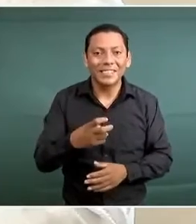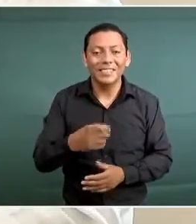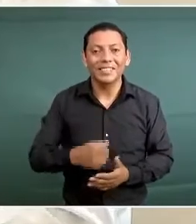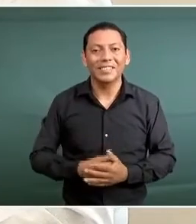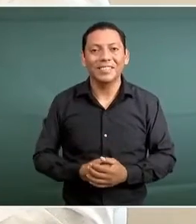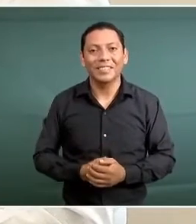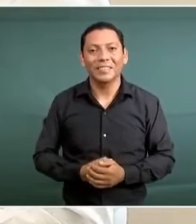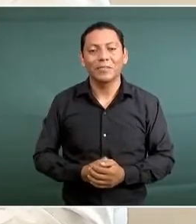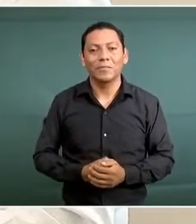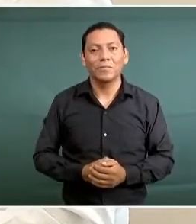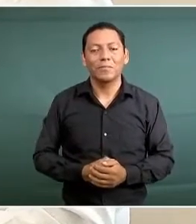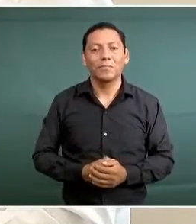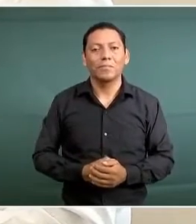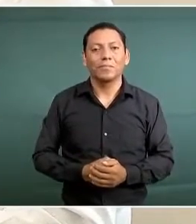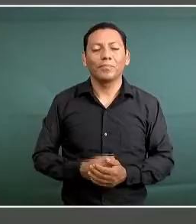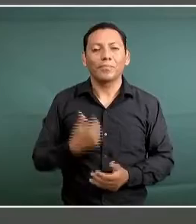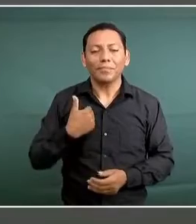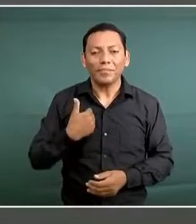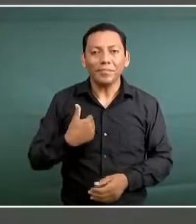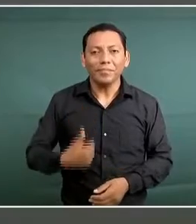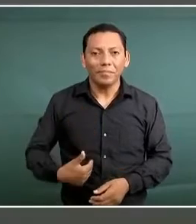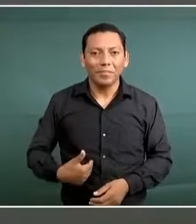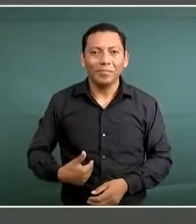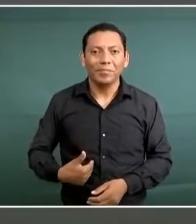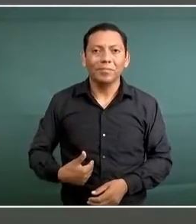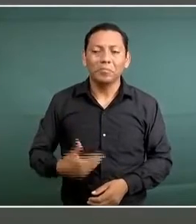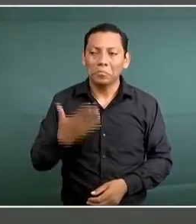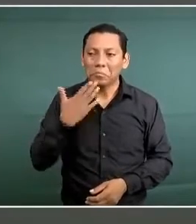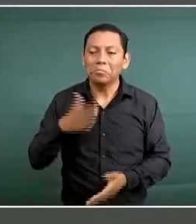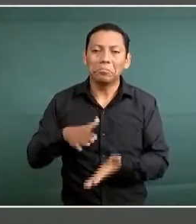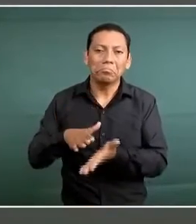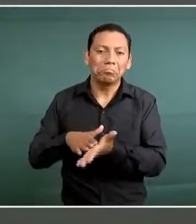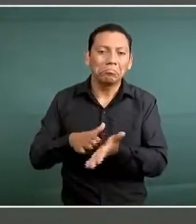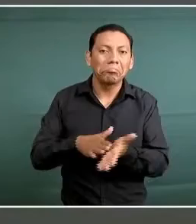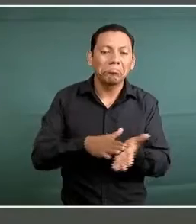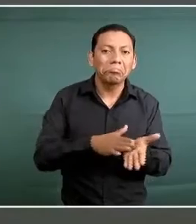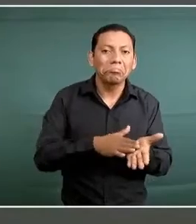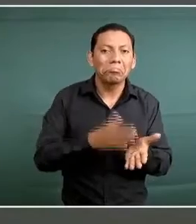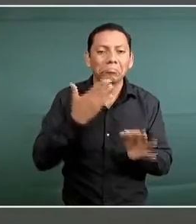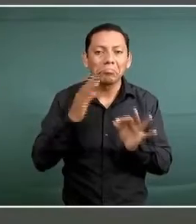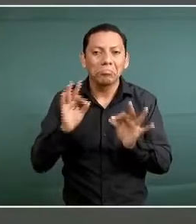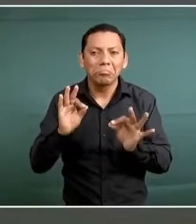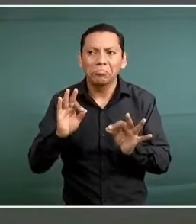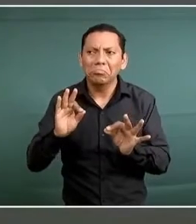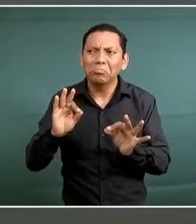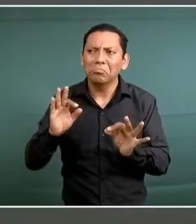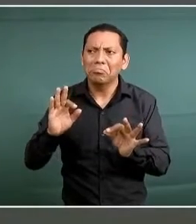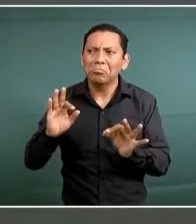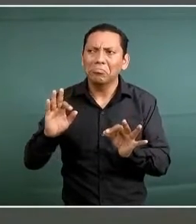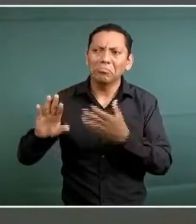este celebro que haya oposición